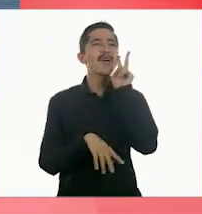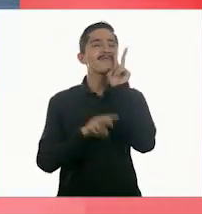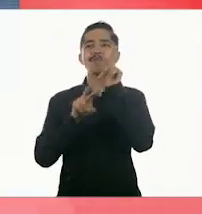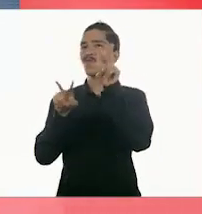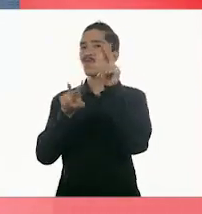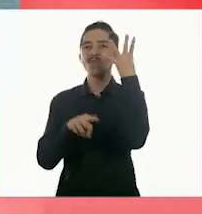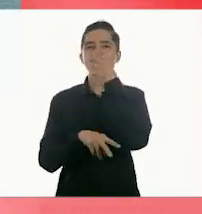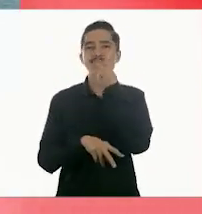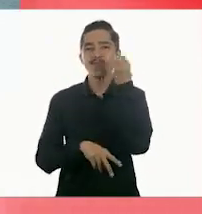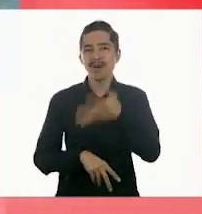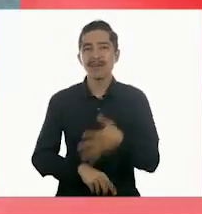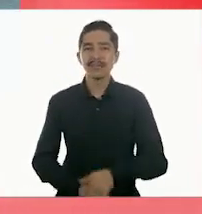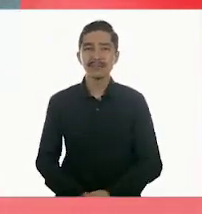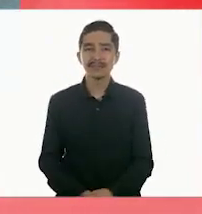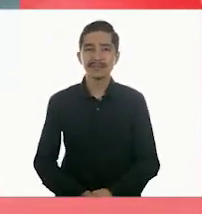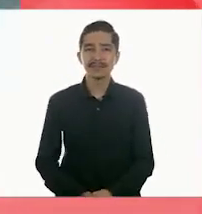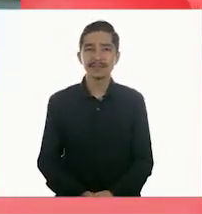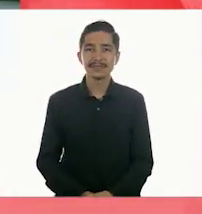paisajes.